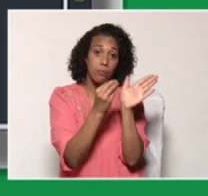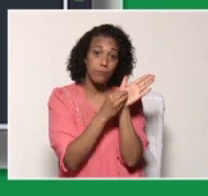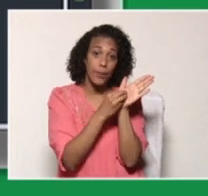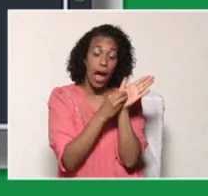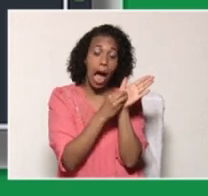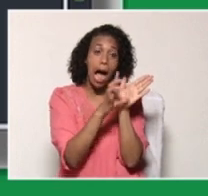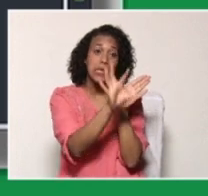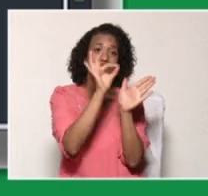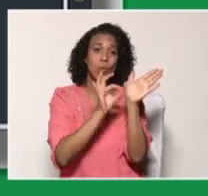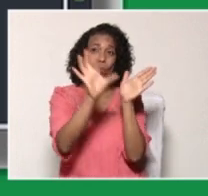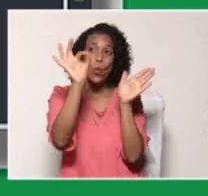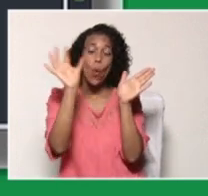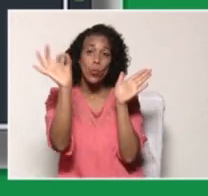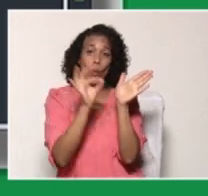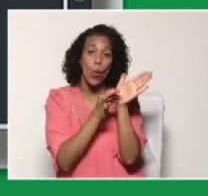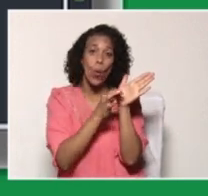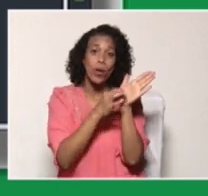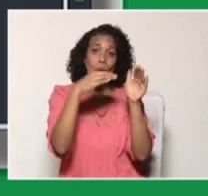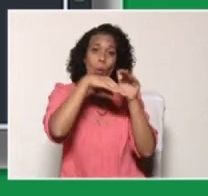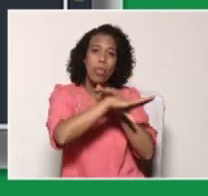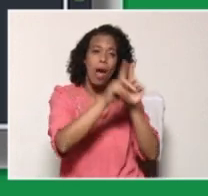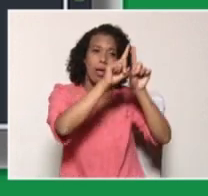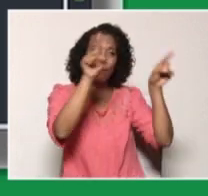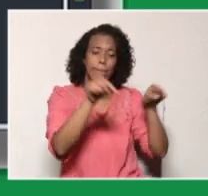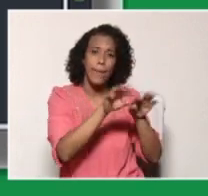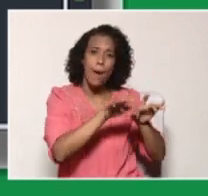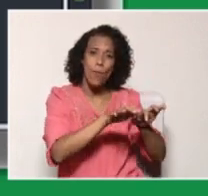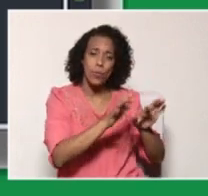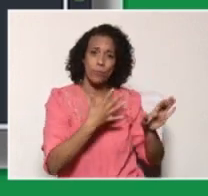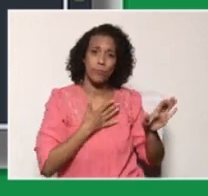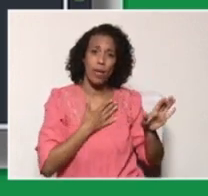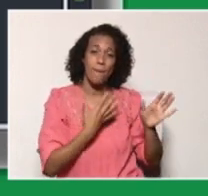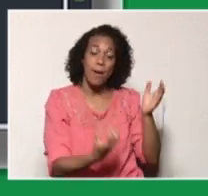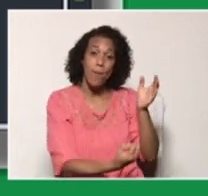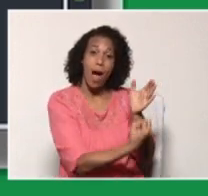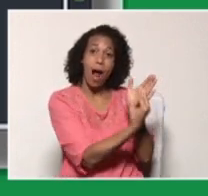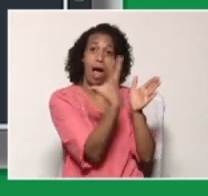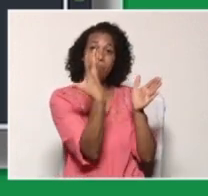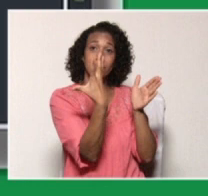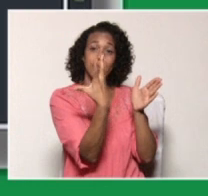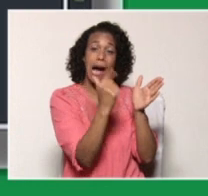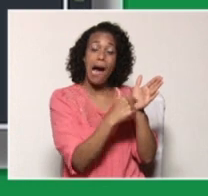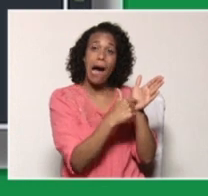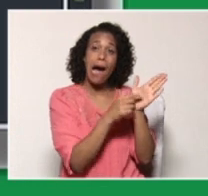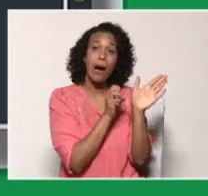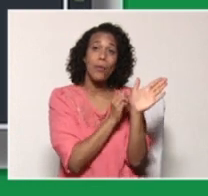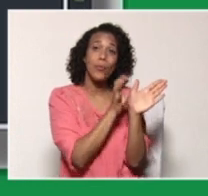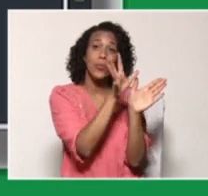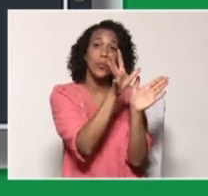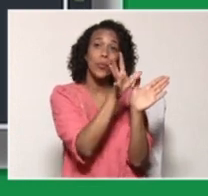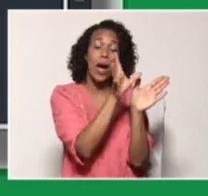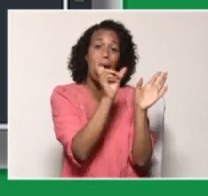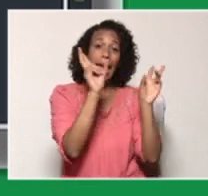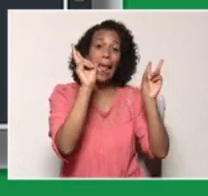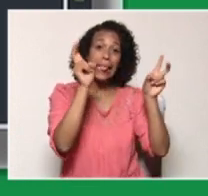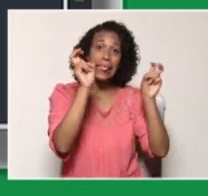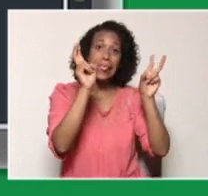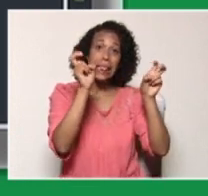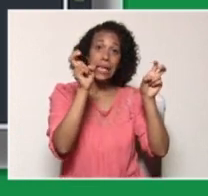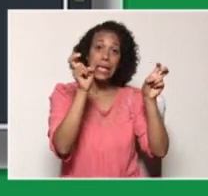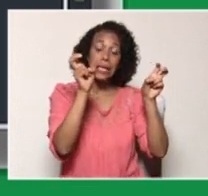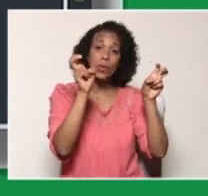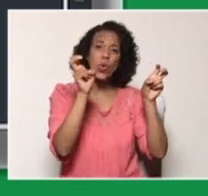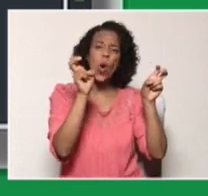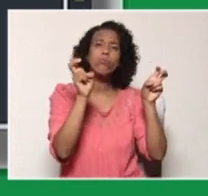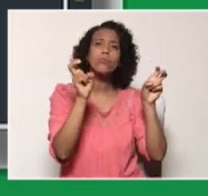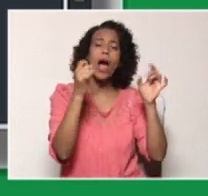archivos seleccionados en la biblioteca multimedia. Vamos a crear una pantalla principal donde vamos a colocar el título y